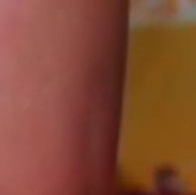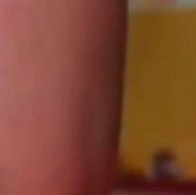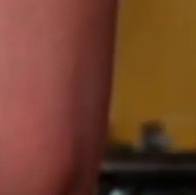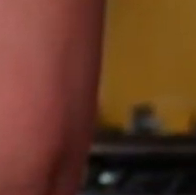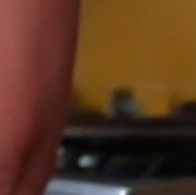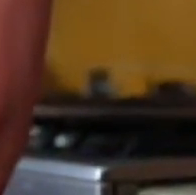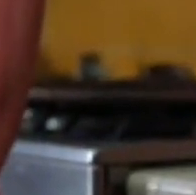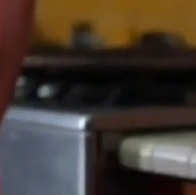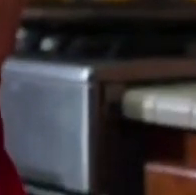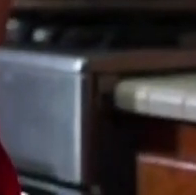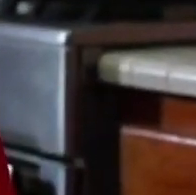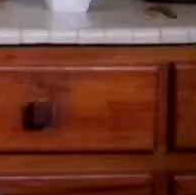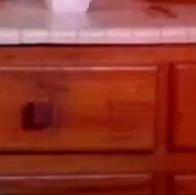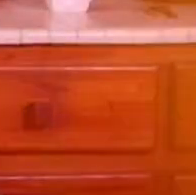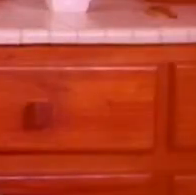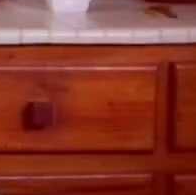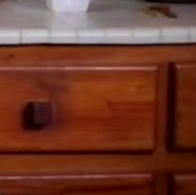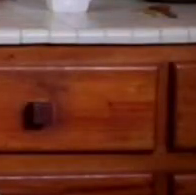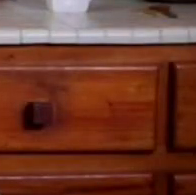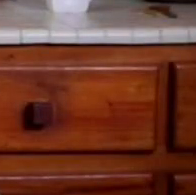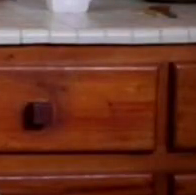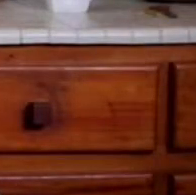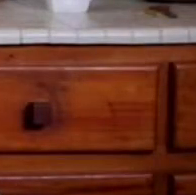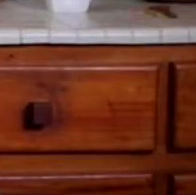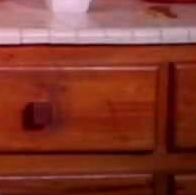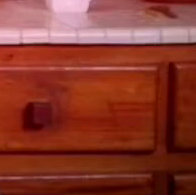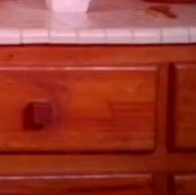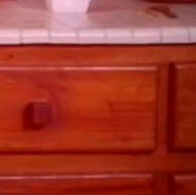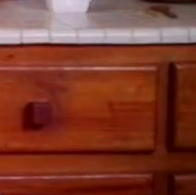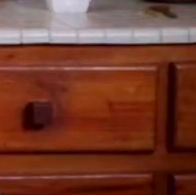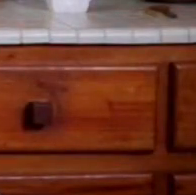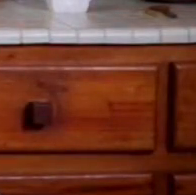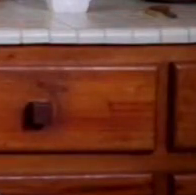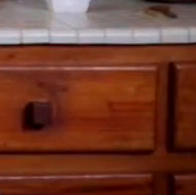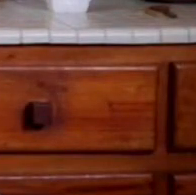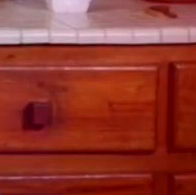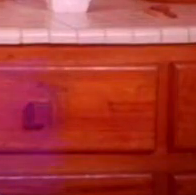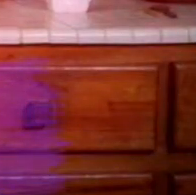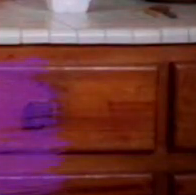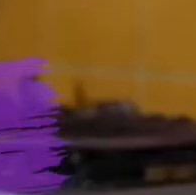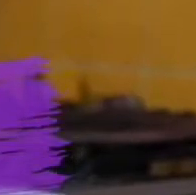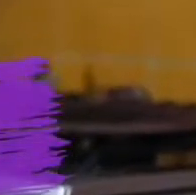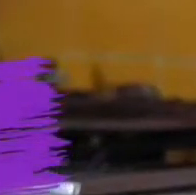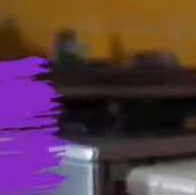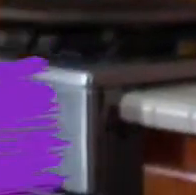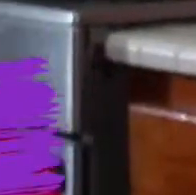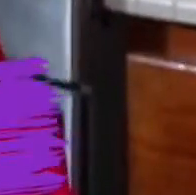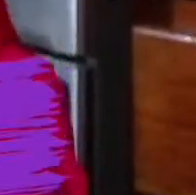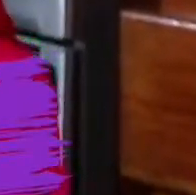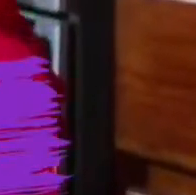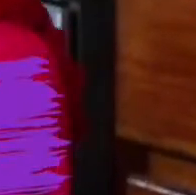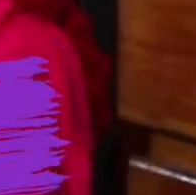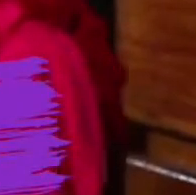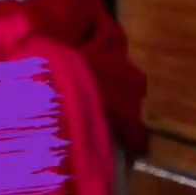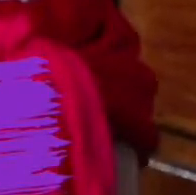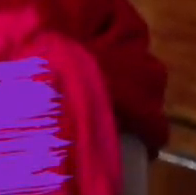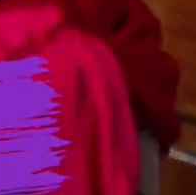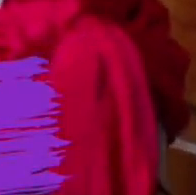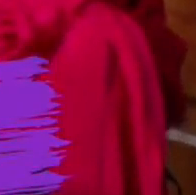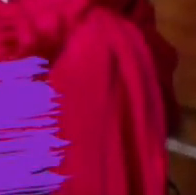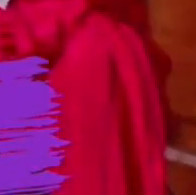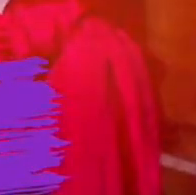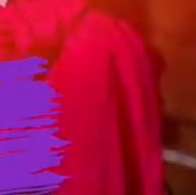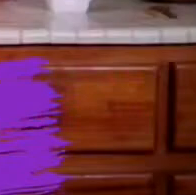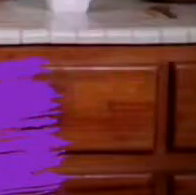unas calabacitas que estuve utilizando. Y por último, le vamos a poner una florecita de calabaza. Miren